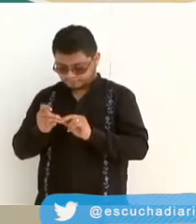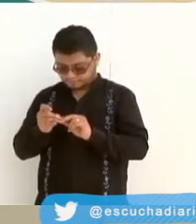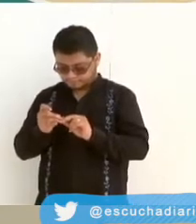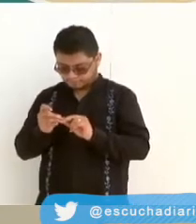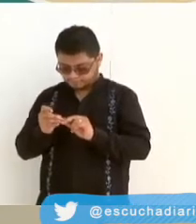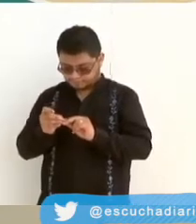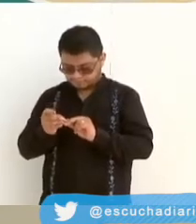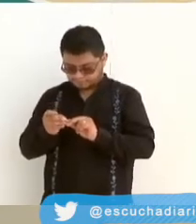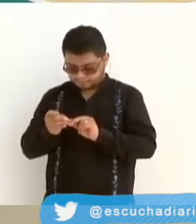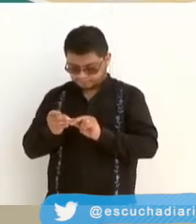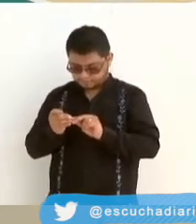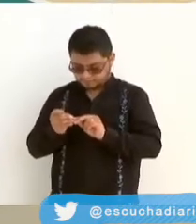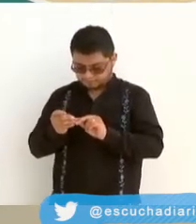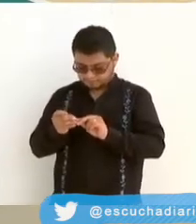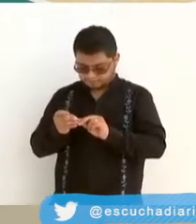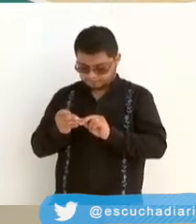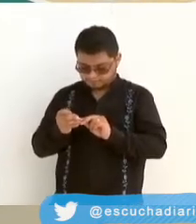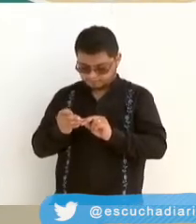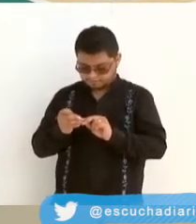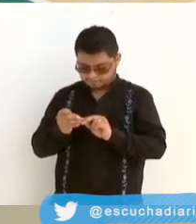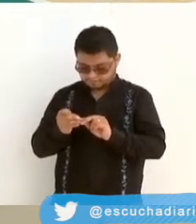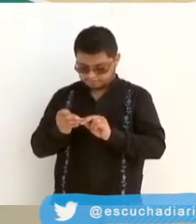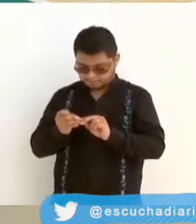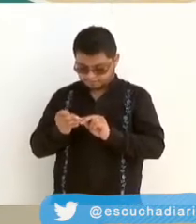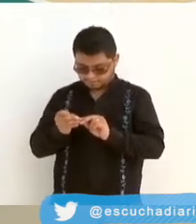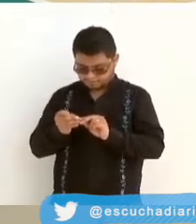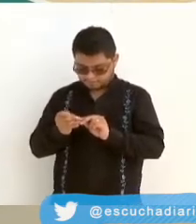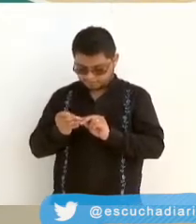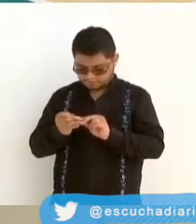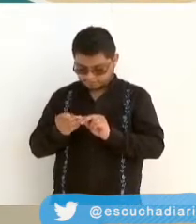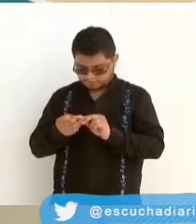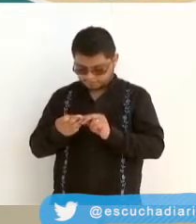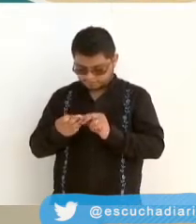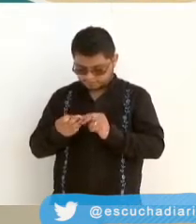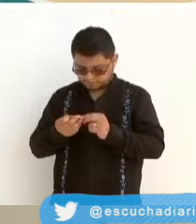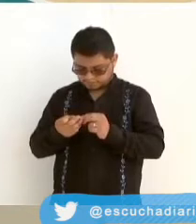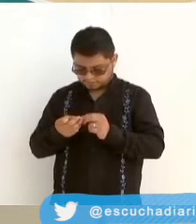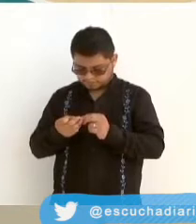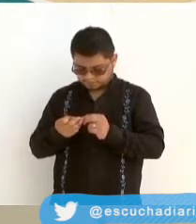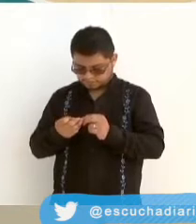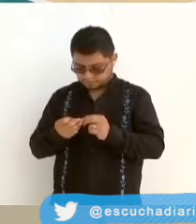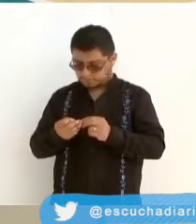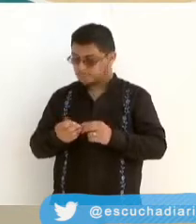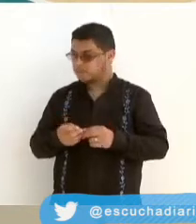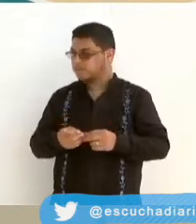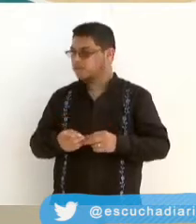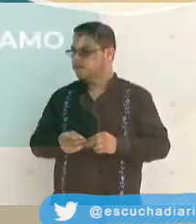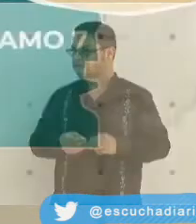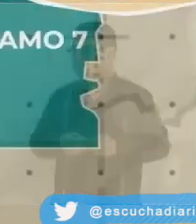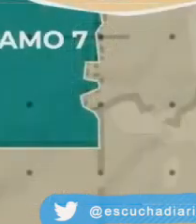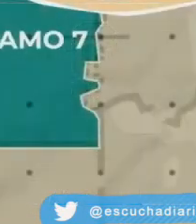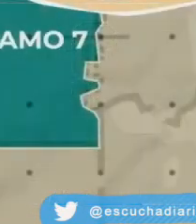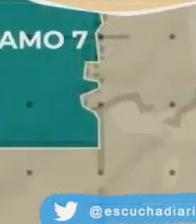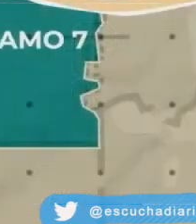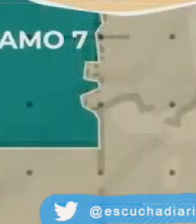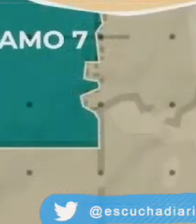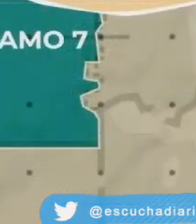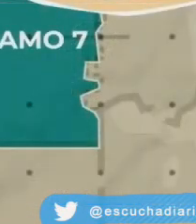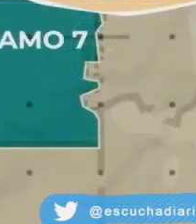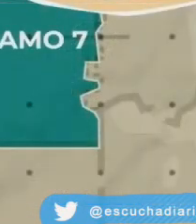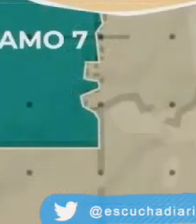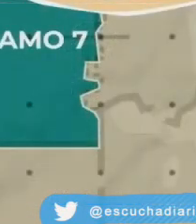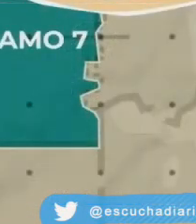el 1, 2 y 7. Esto significa que dos consorcios trabajan en el estado, uno liderado